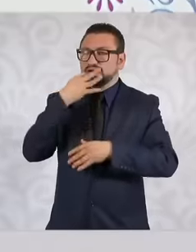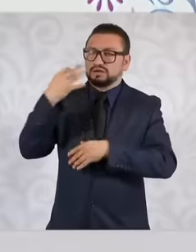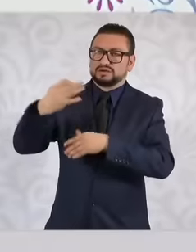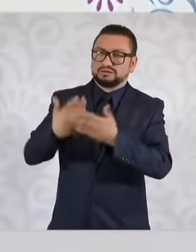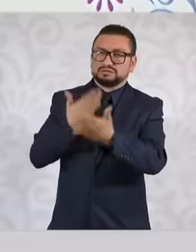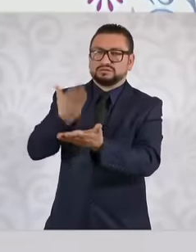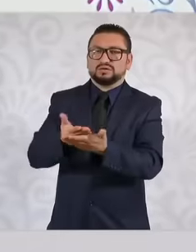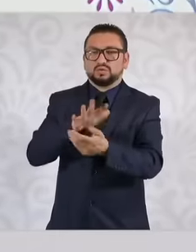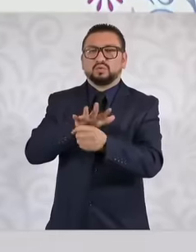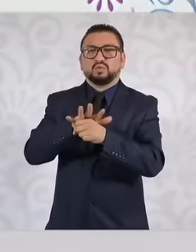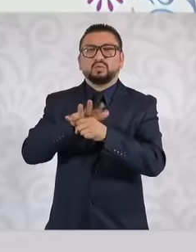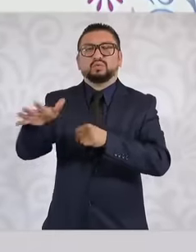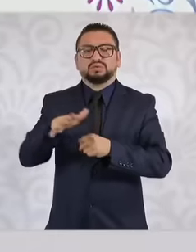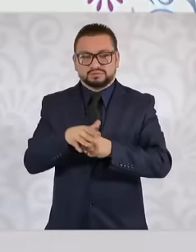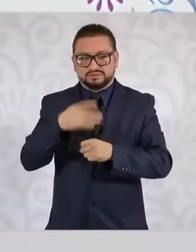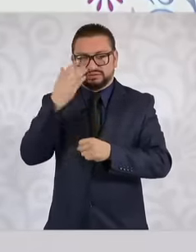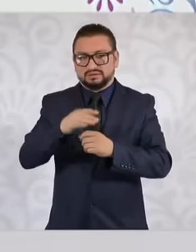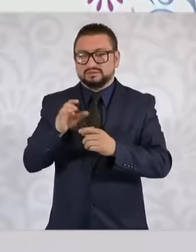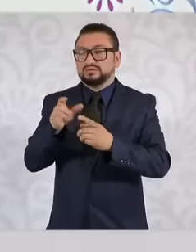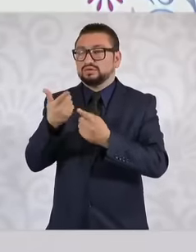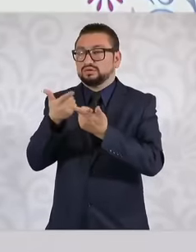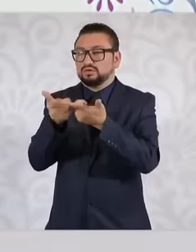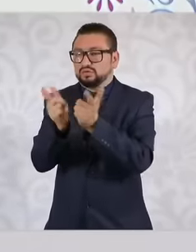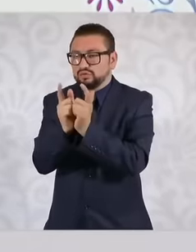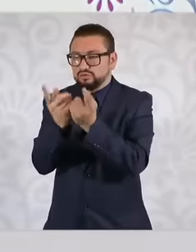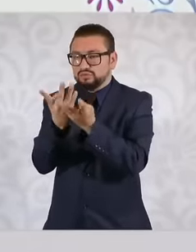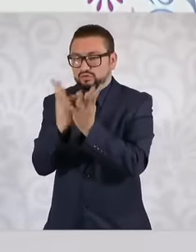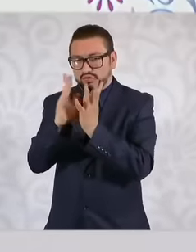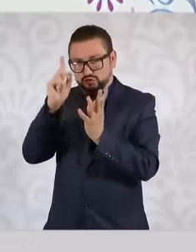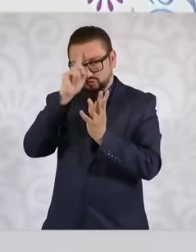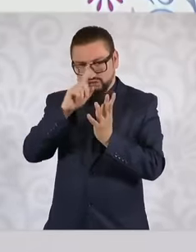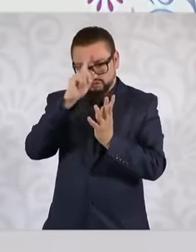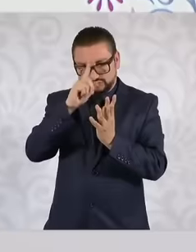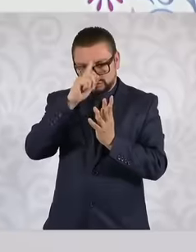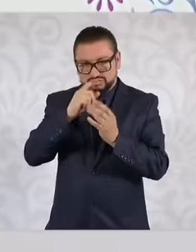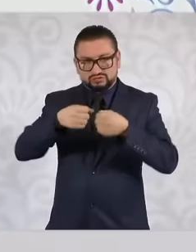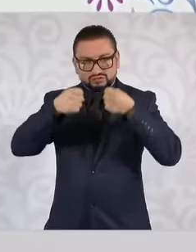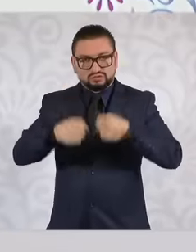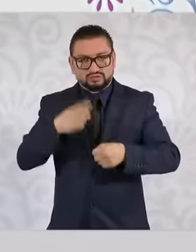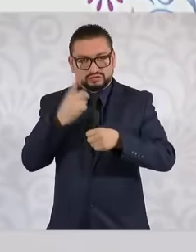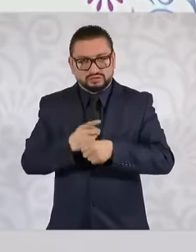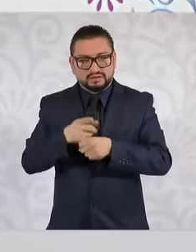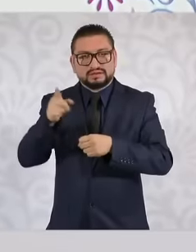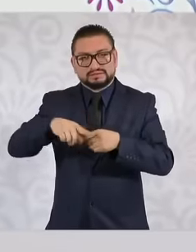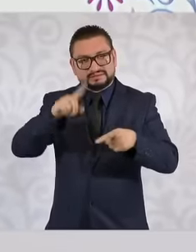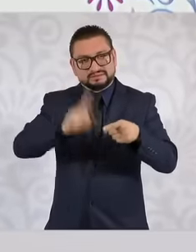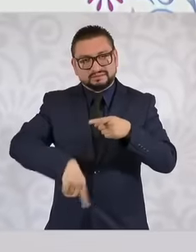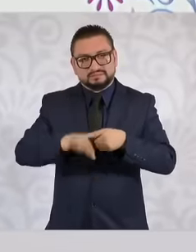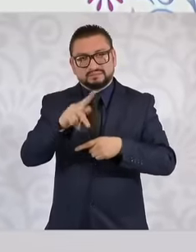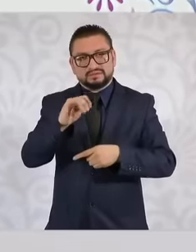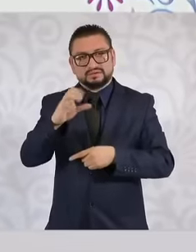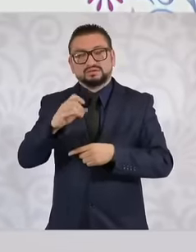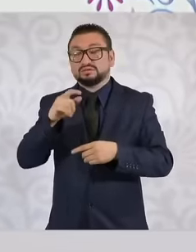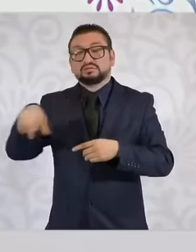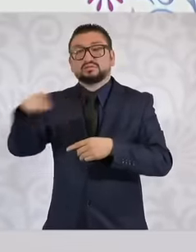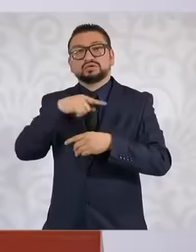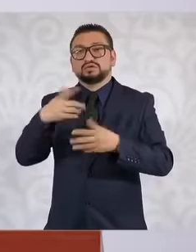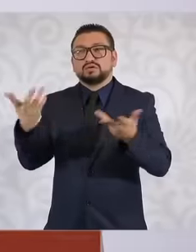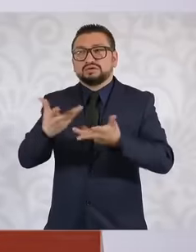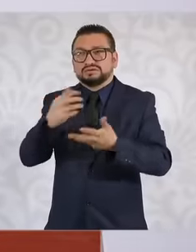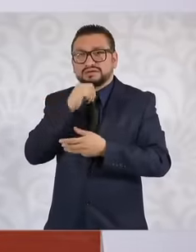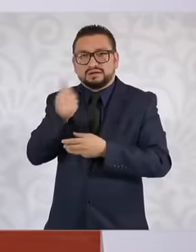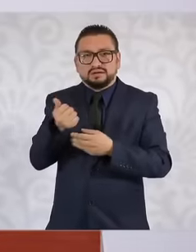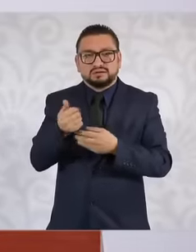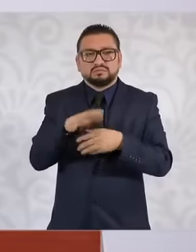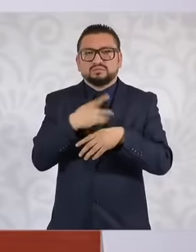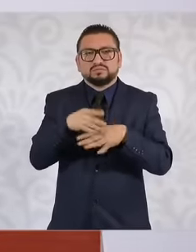clave está en que el Consejo de Seguridad elimine el veto. Porque ese Consejo de Seguridad no está operando, y no está